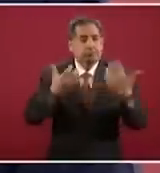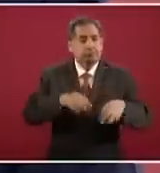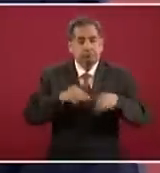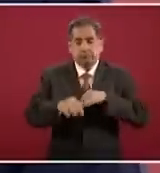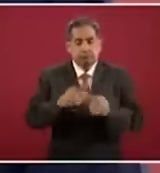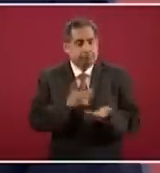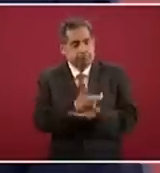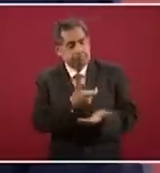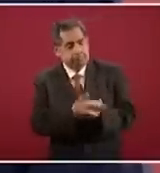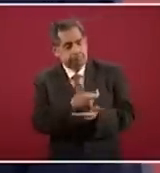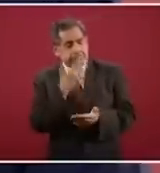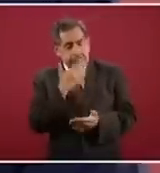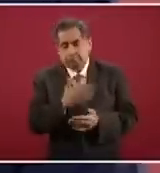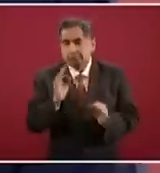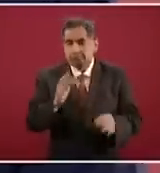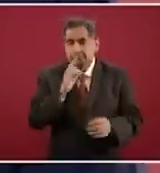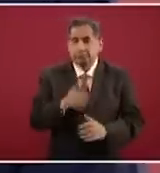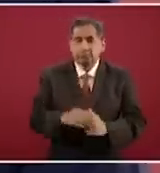mejor pagados.